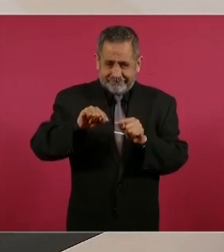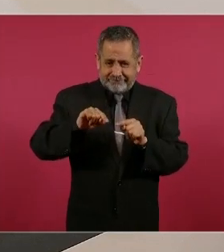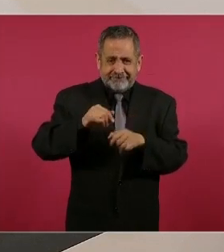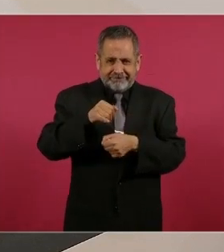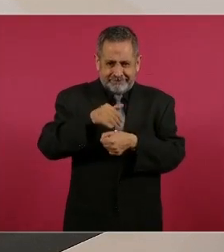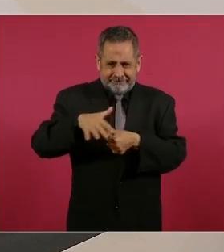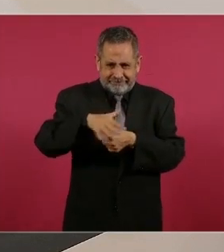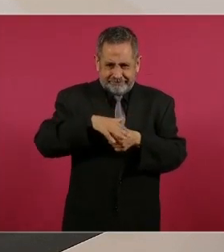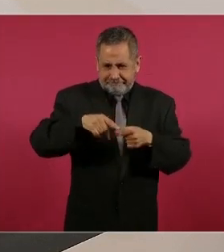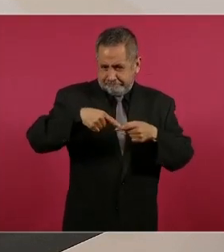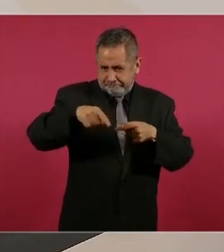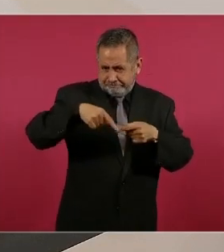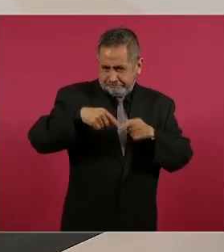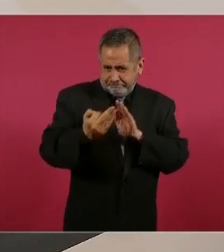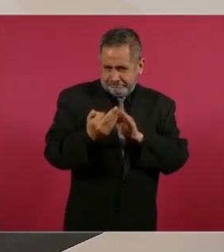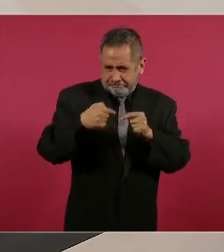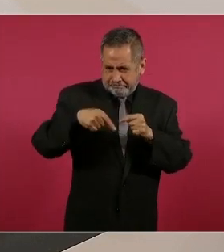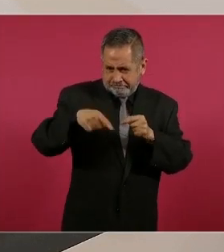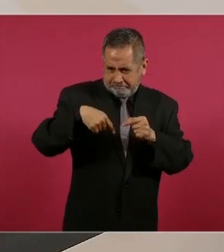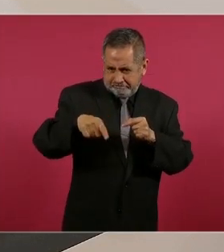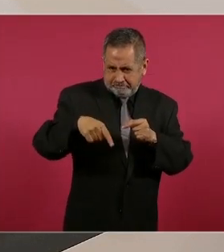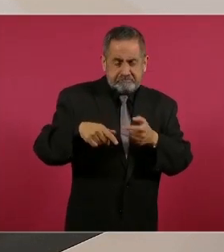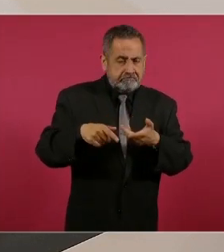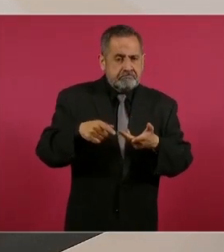Nosotros, yo siempre sostengo